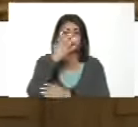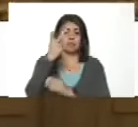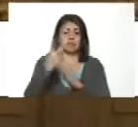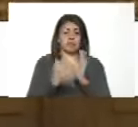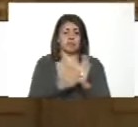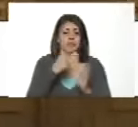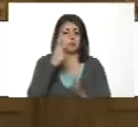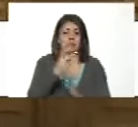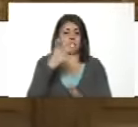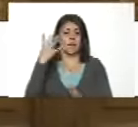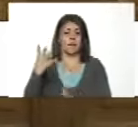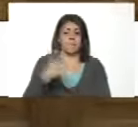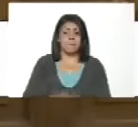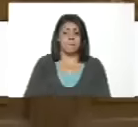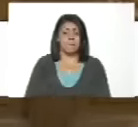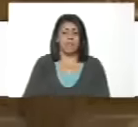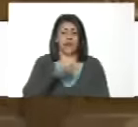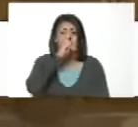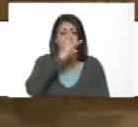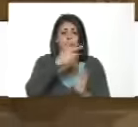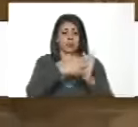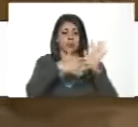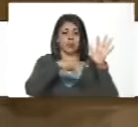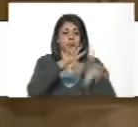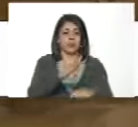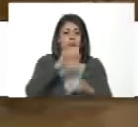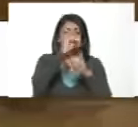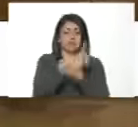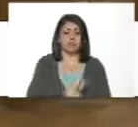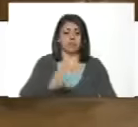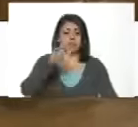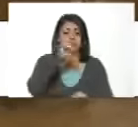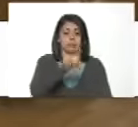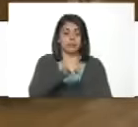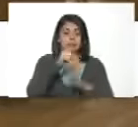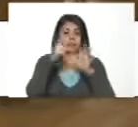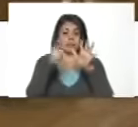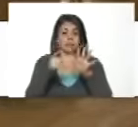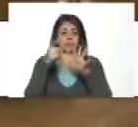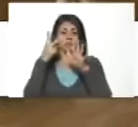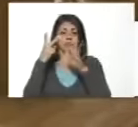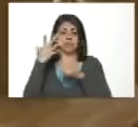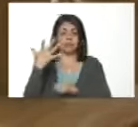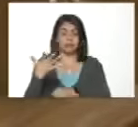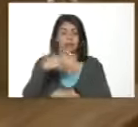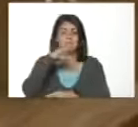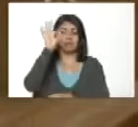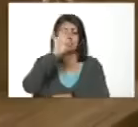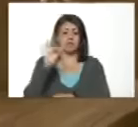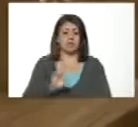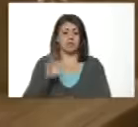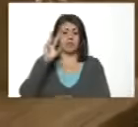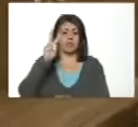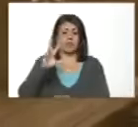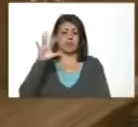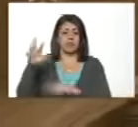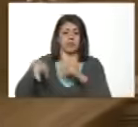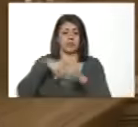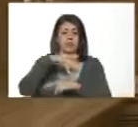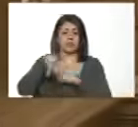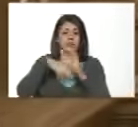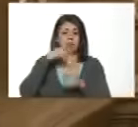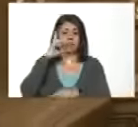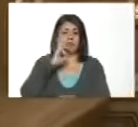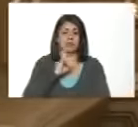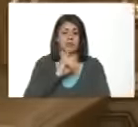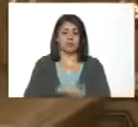de 2024, años 214 de la independencia, 165 de la federación y 25 de la